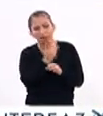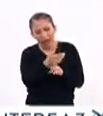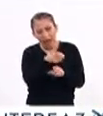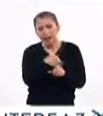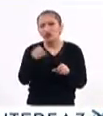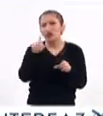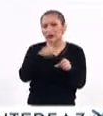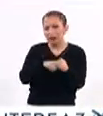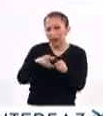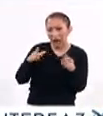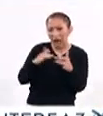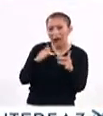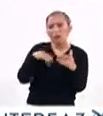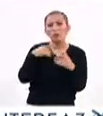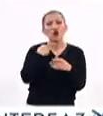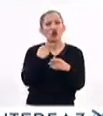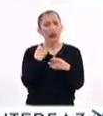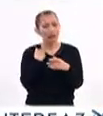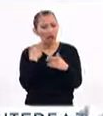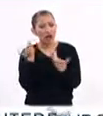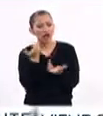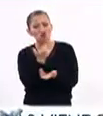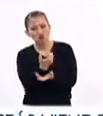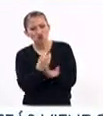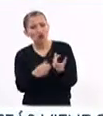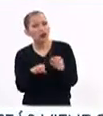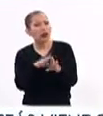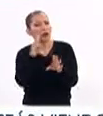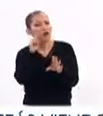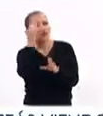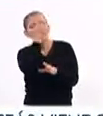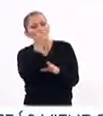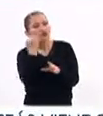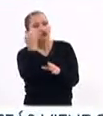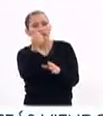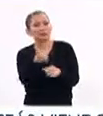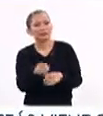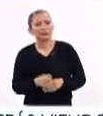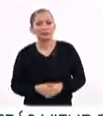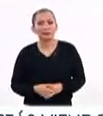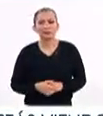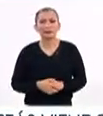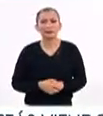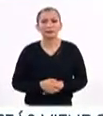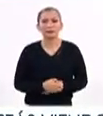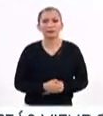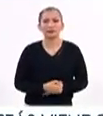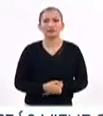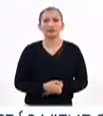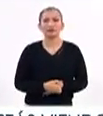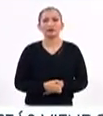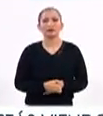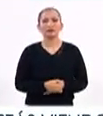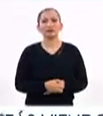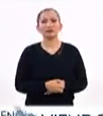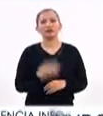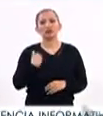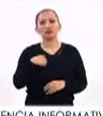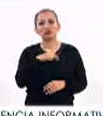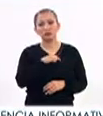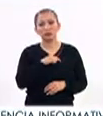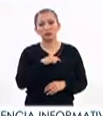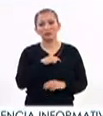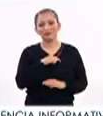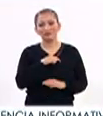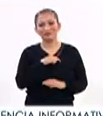aspecto social, el aspecto político, el aspecto económico, ¿cómo lo evalúas? Pues nosotros